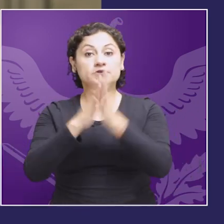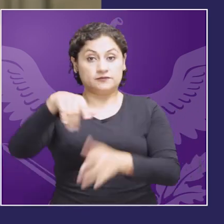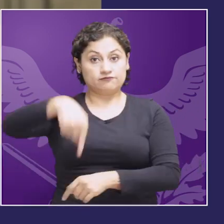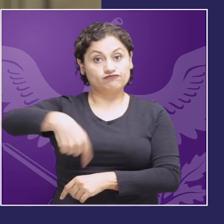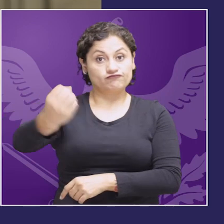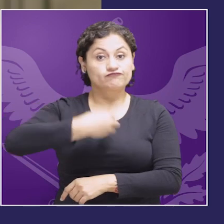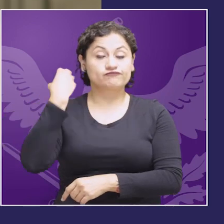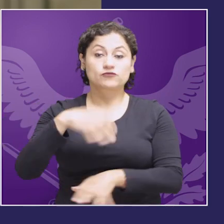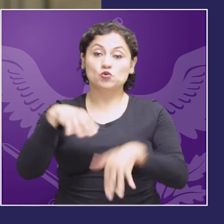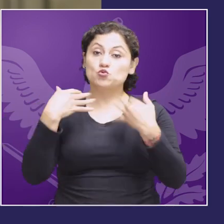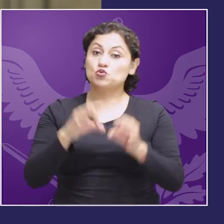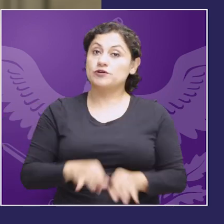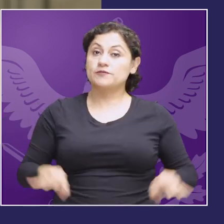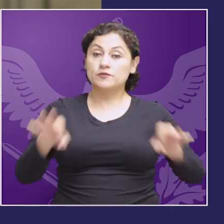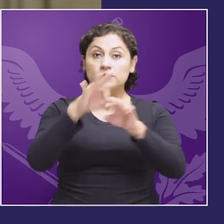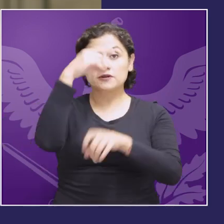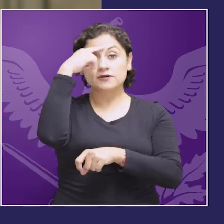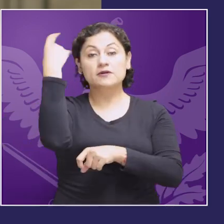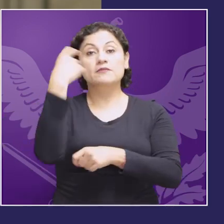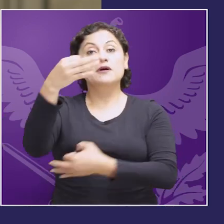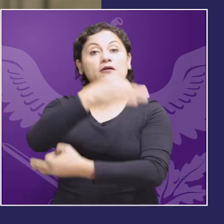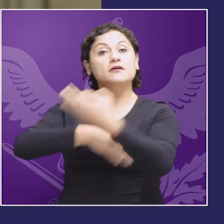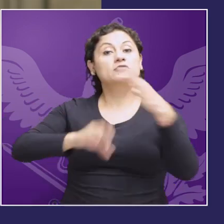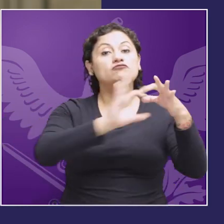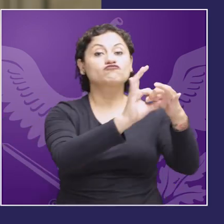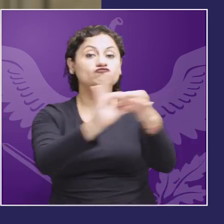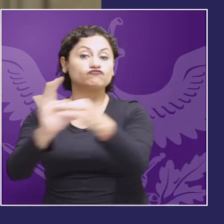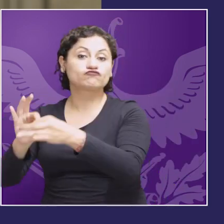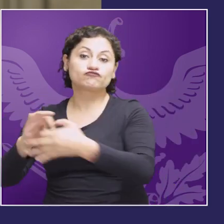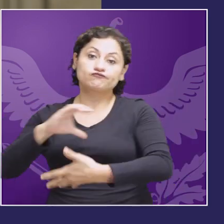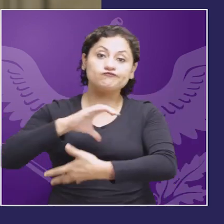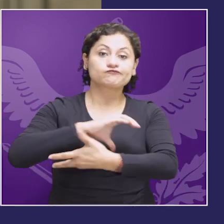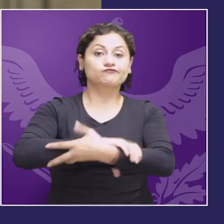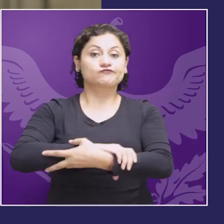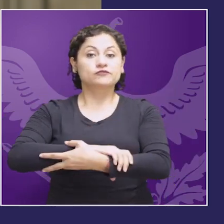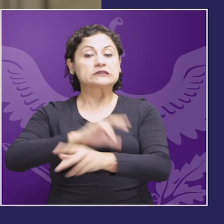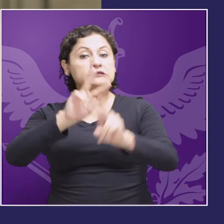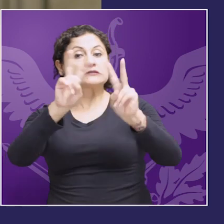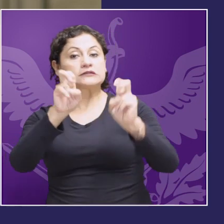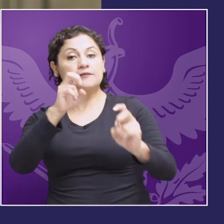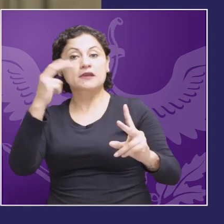actividad que es tan relevante para lograr aunar esfuerzos en un tema como el del femicidio.